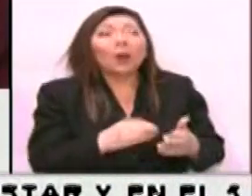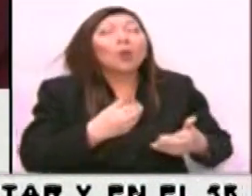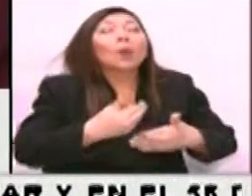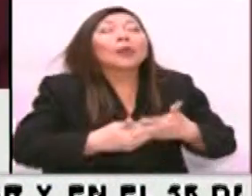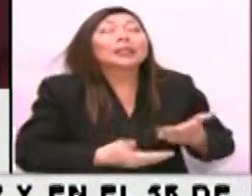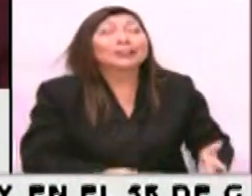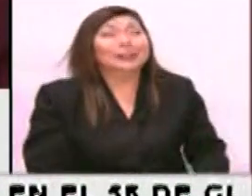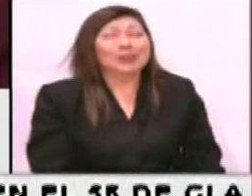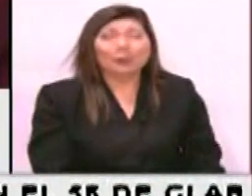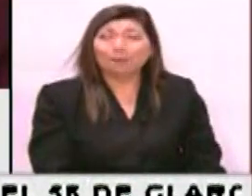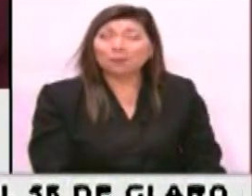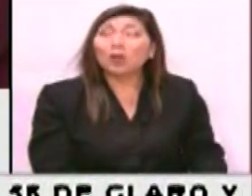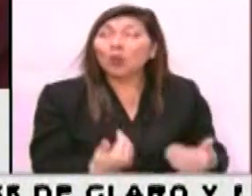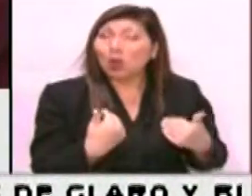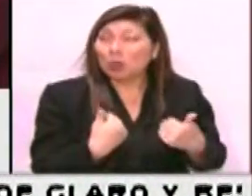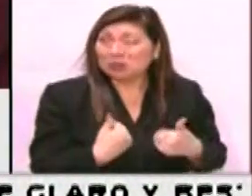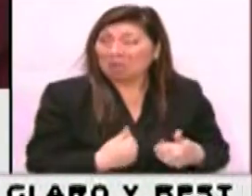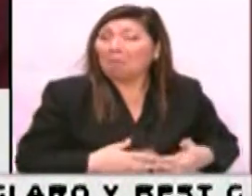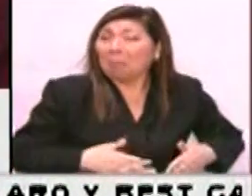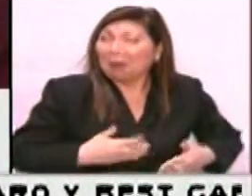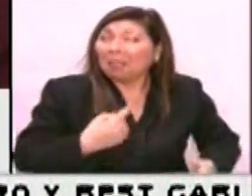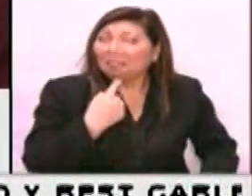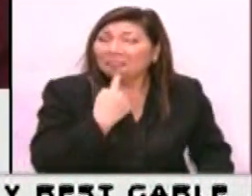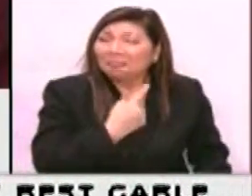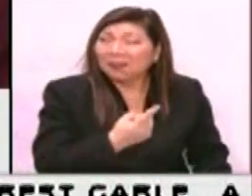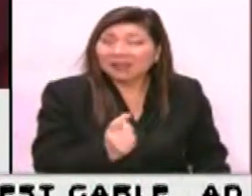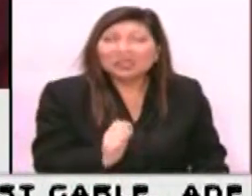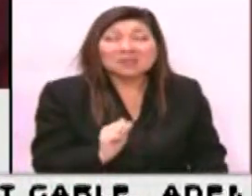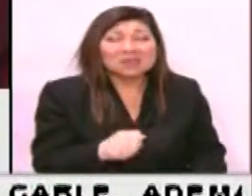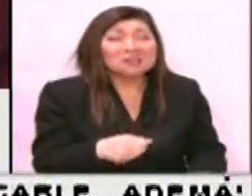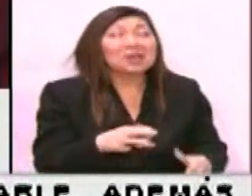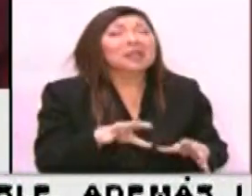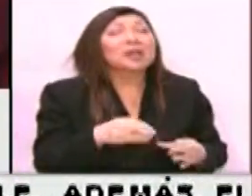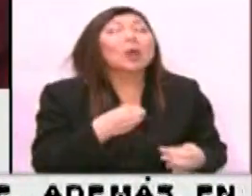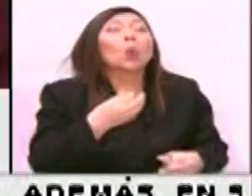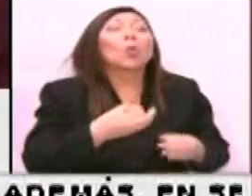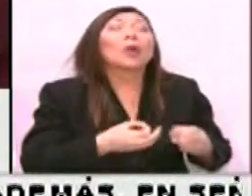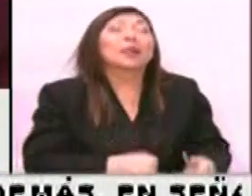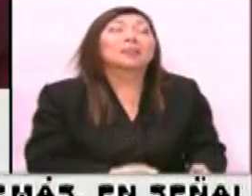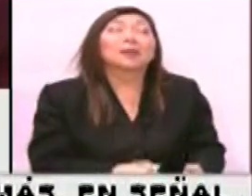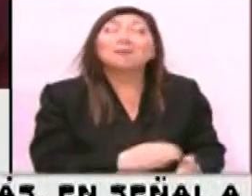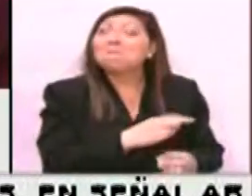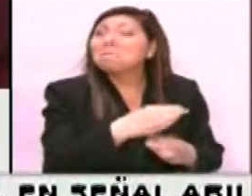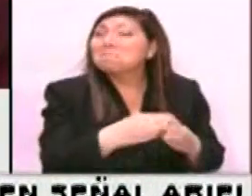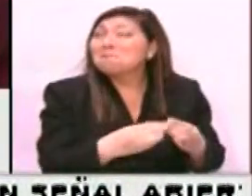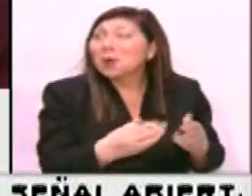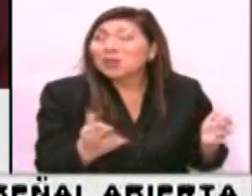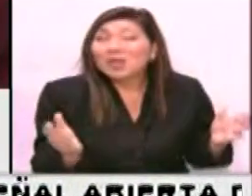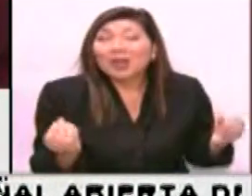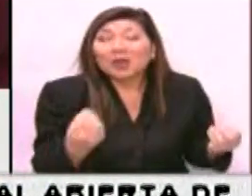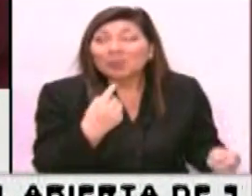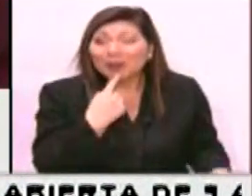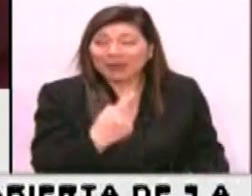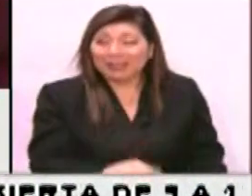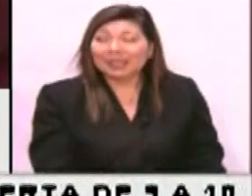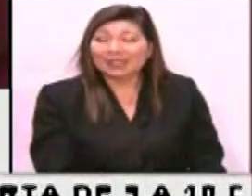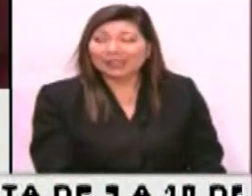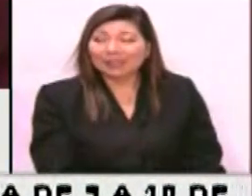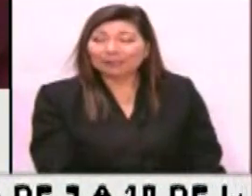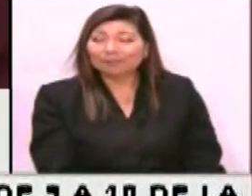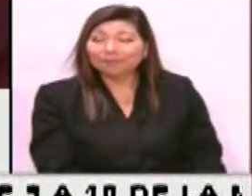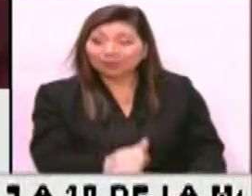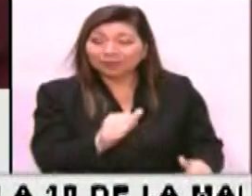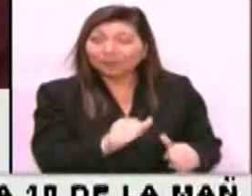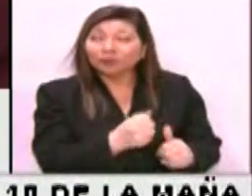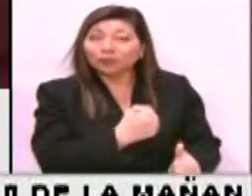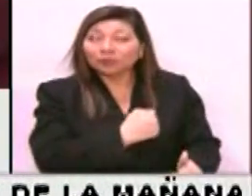consecuencias. Los abogados podríamos decir fiat justitia et pereat mundi, como dice y recuerda